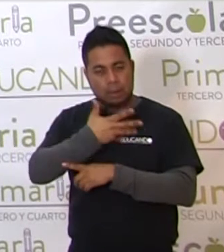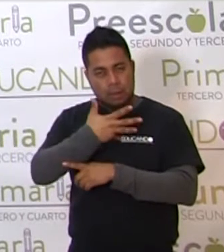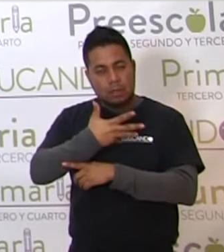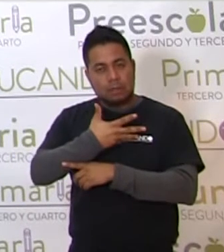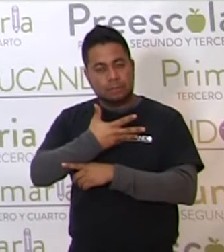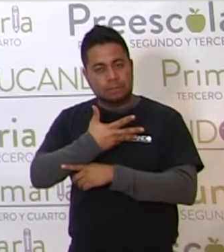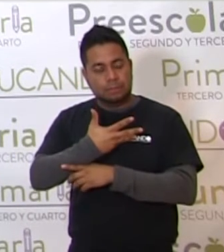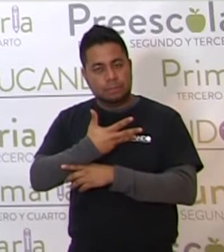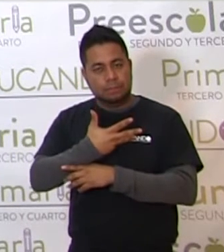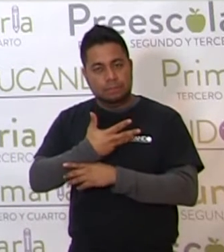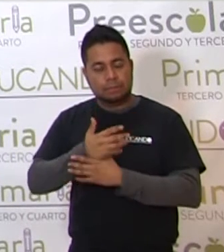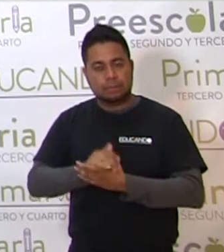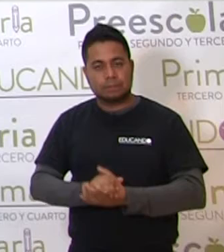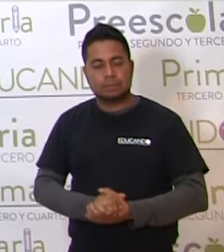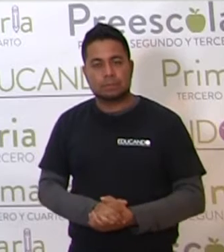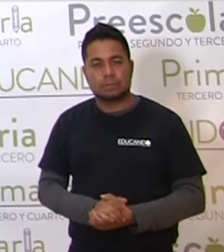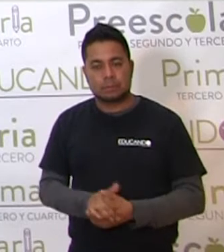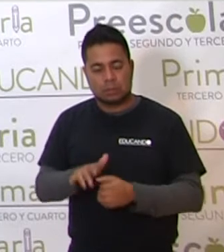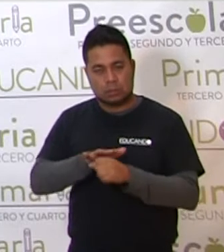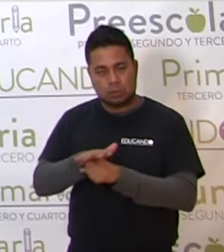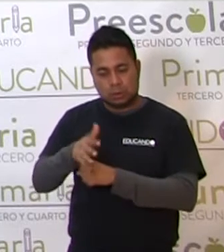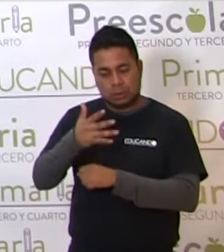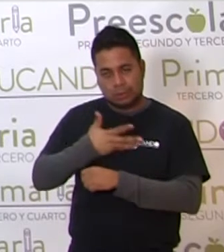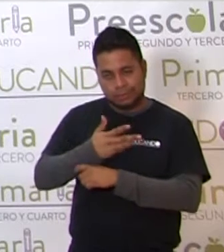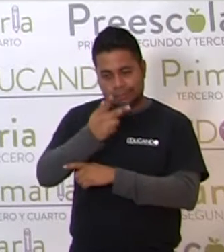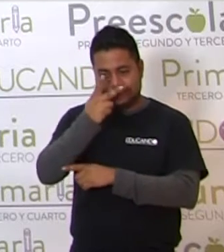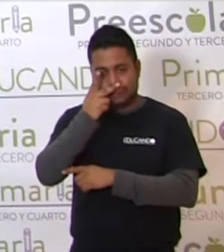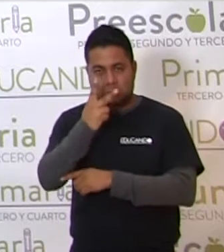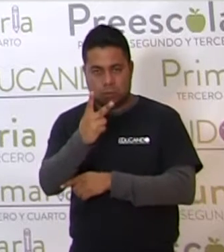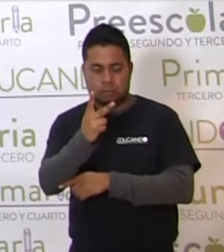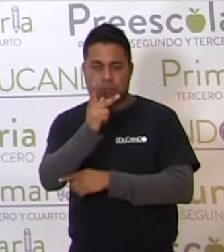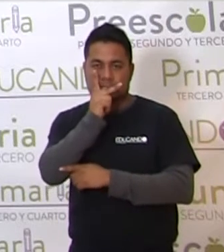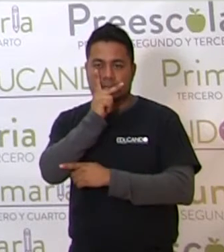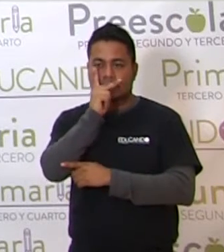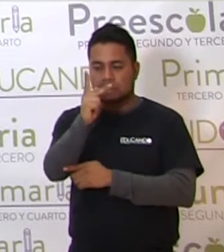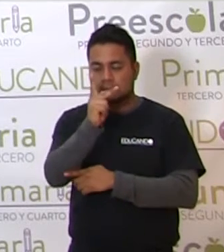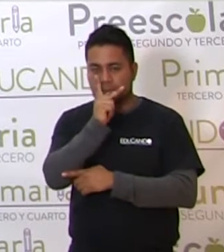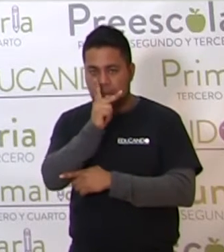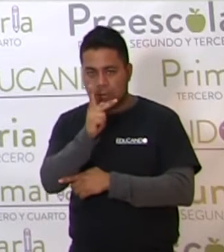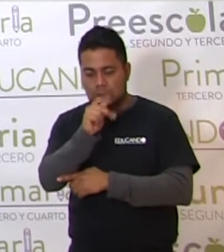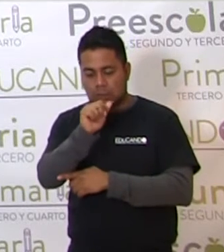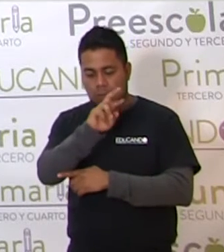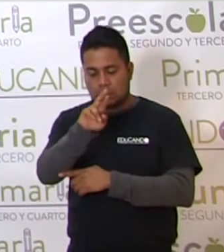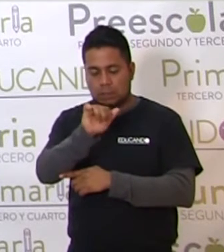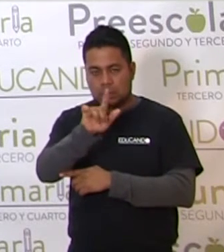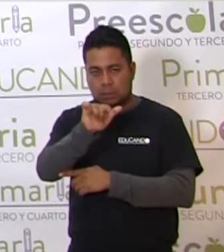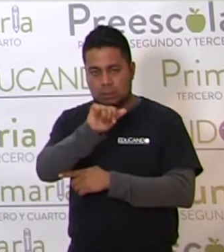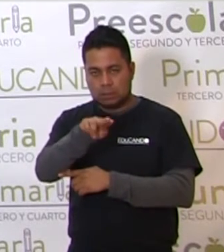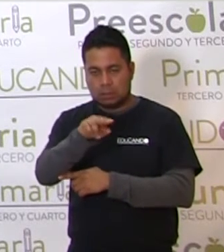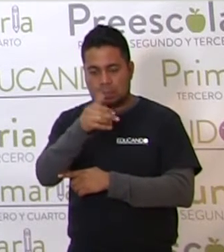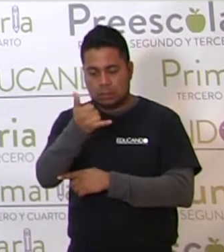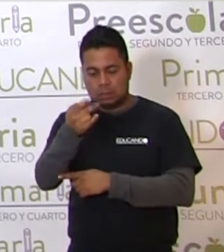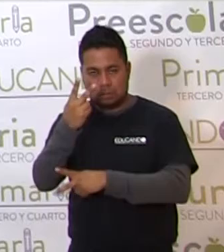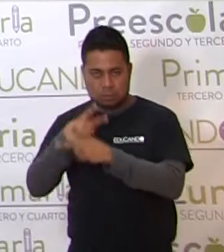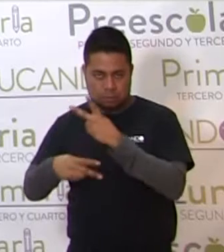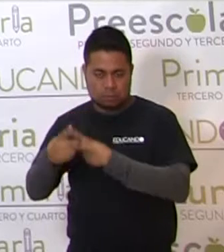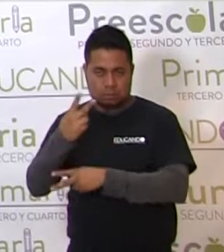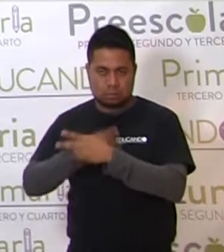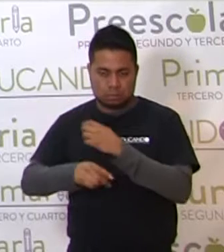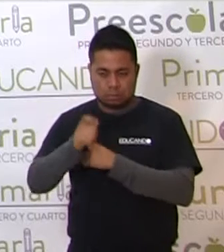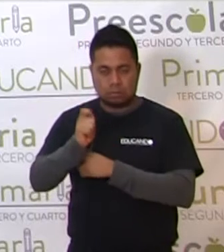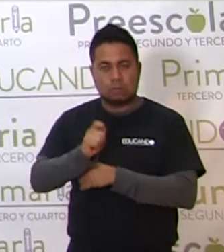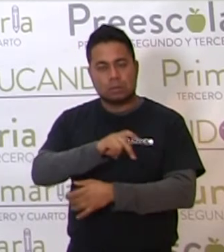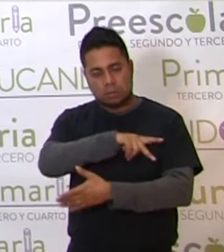tenemos lo que son dos palabras arrayán y volverán que